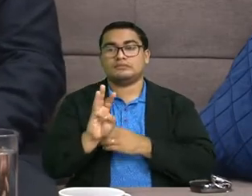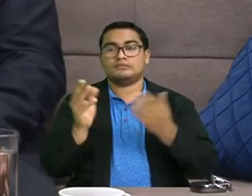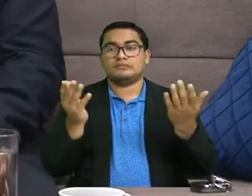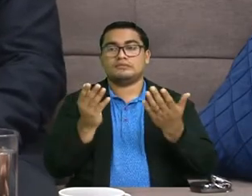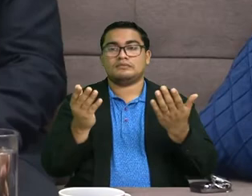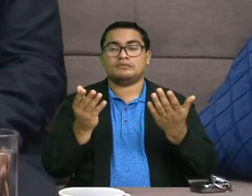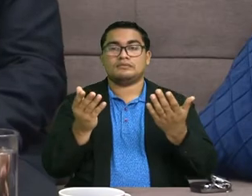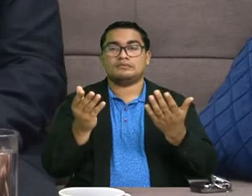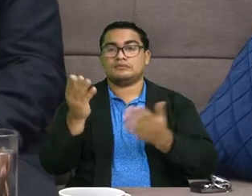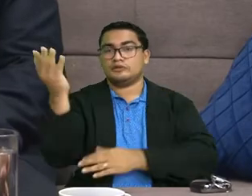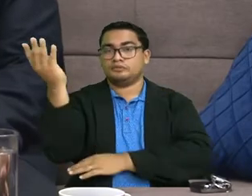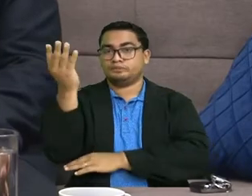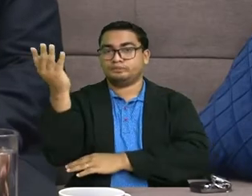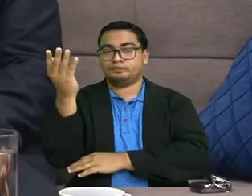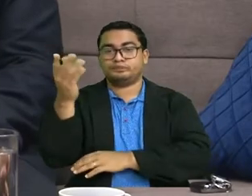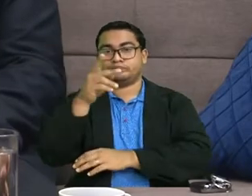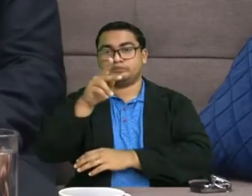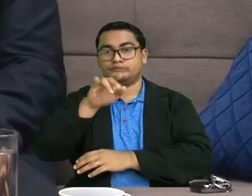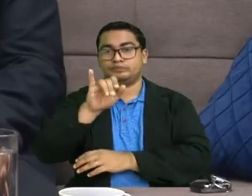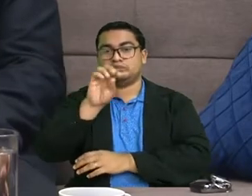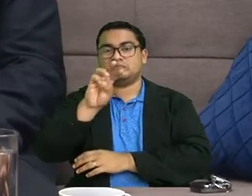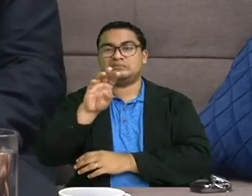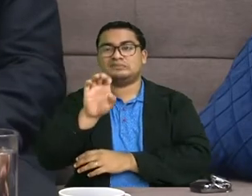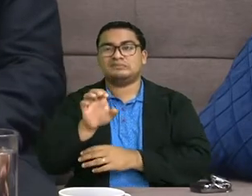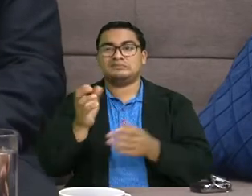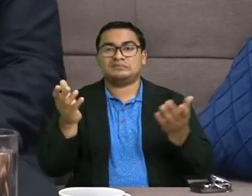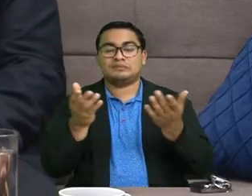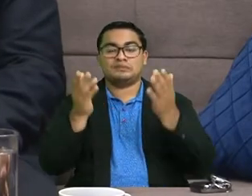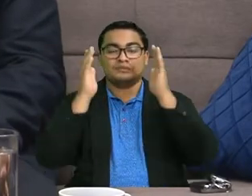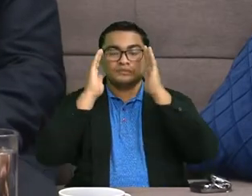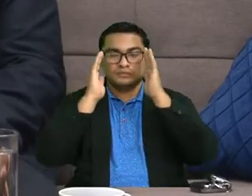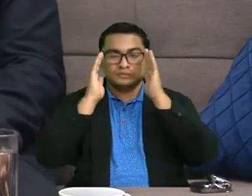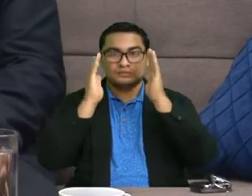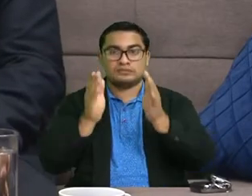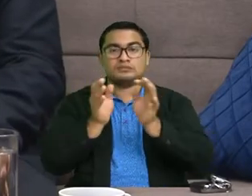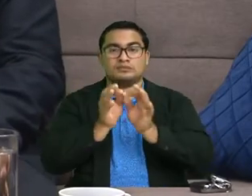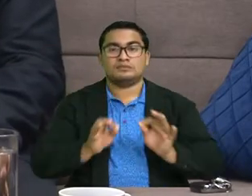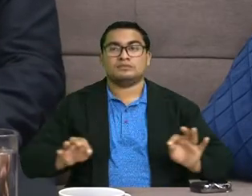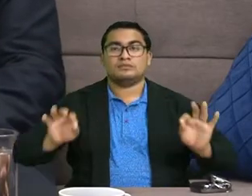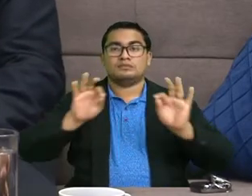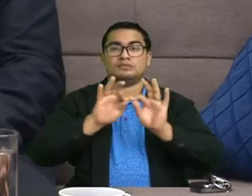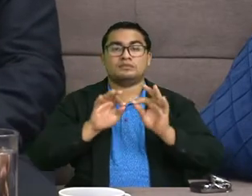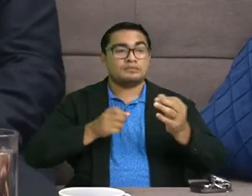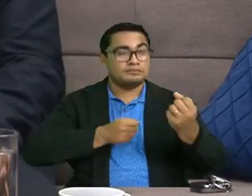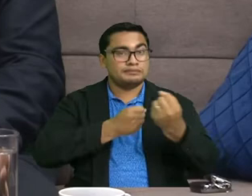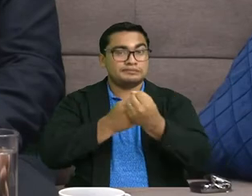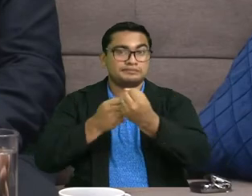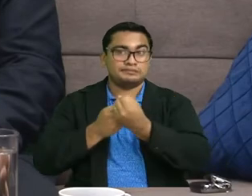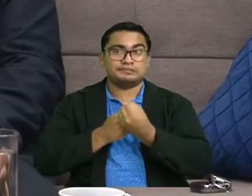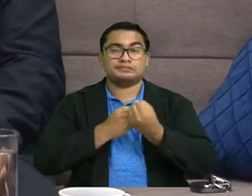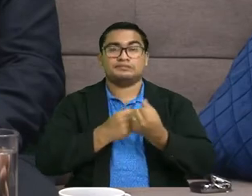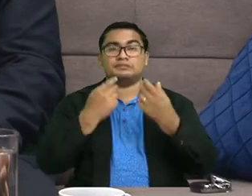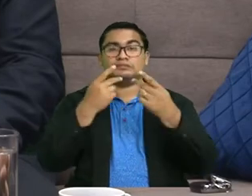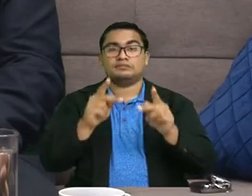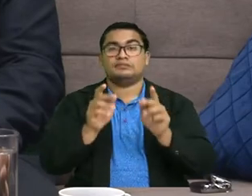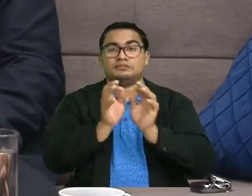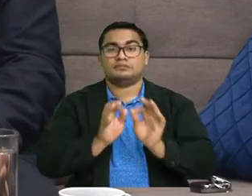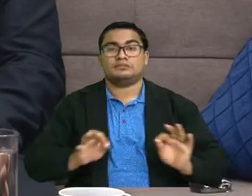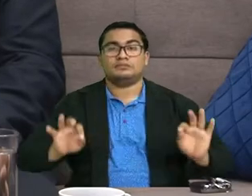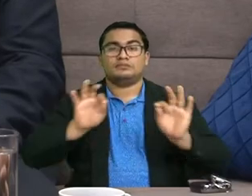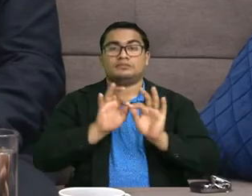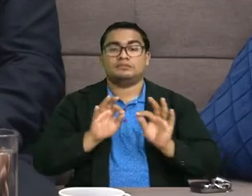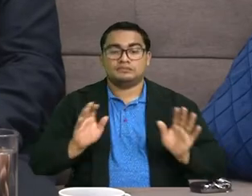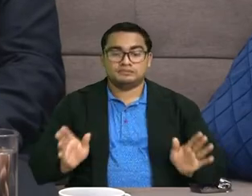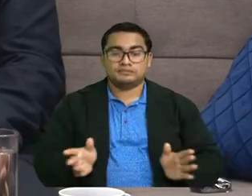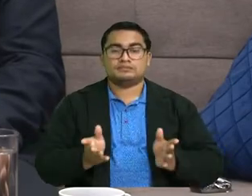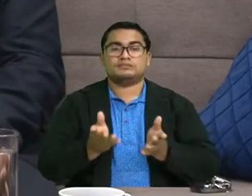Pyme. Es una plataforma que está orientada a apoyar, acompañar, pero además de eso, promover